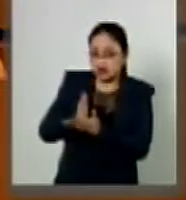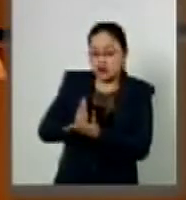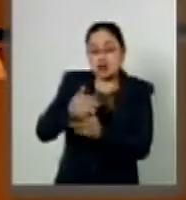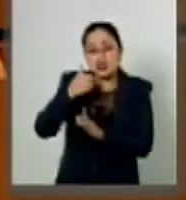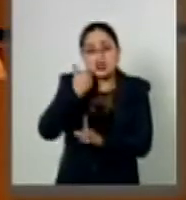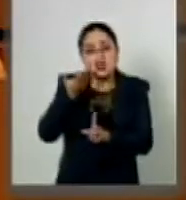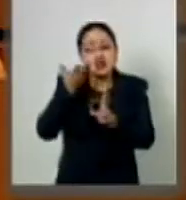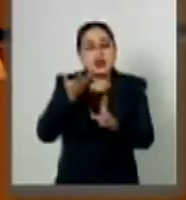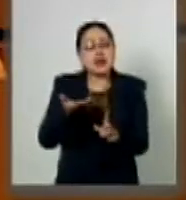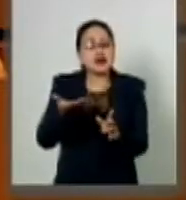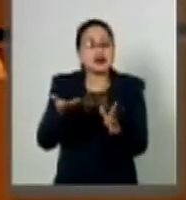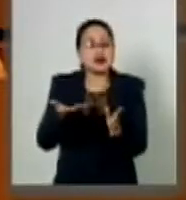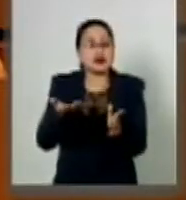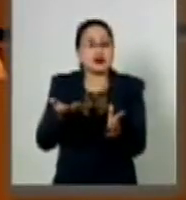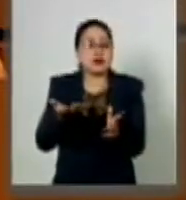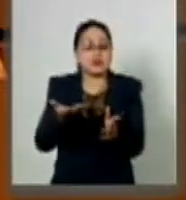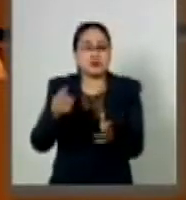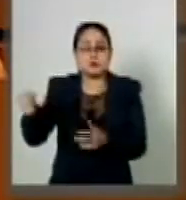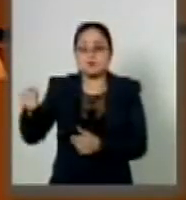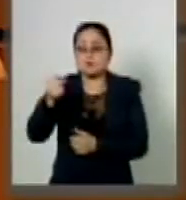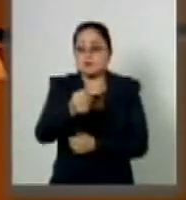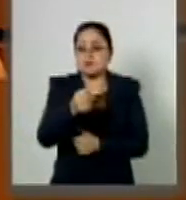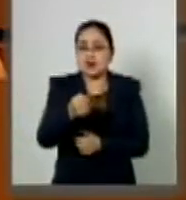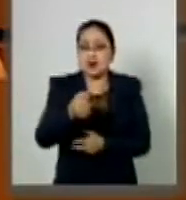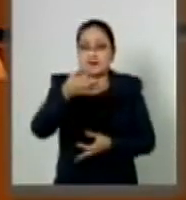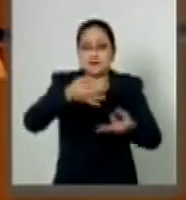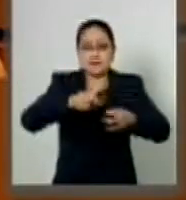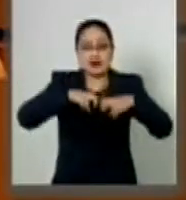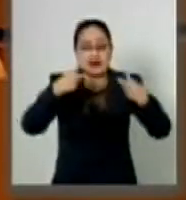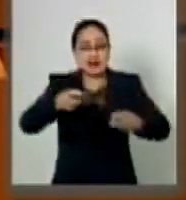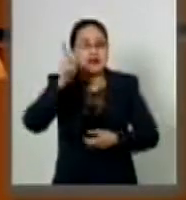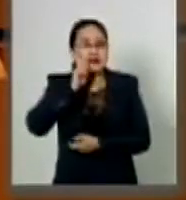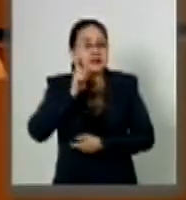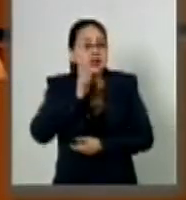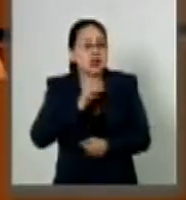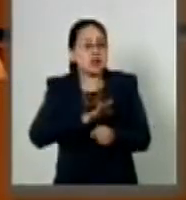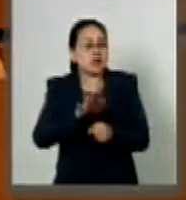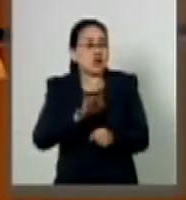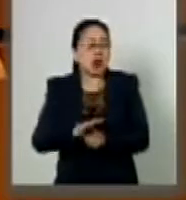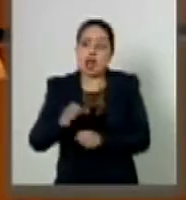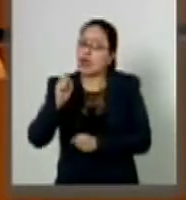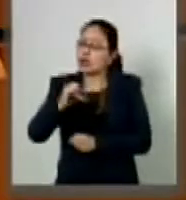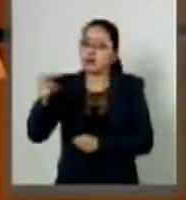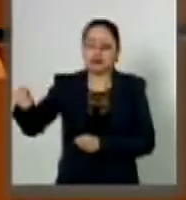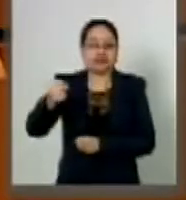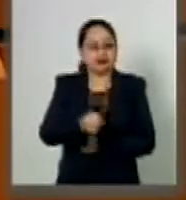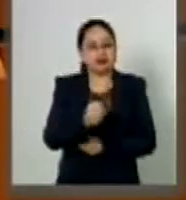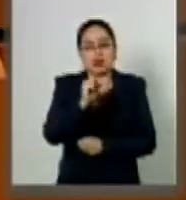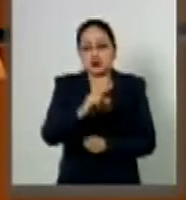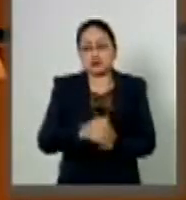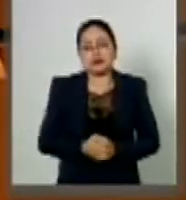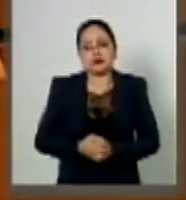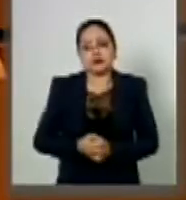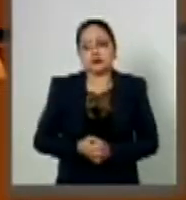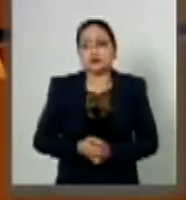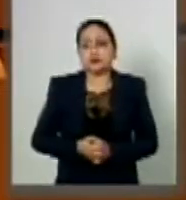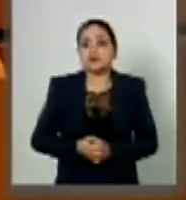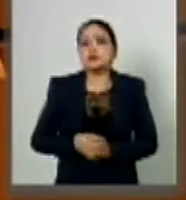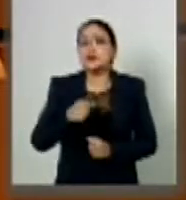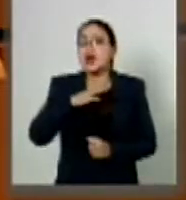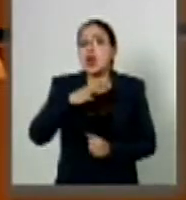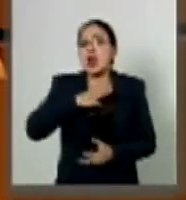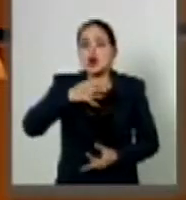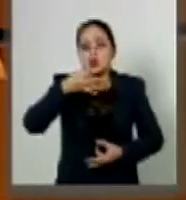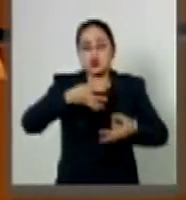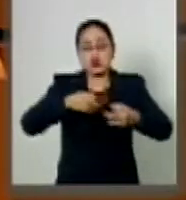intentaron imponer a una magistrada que finalmente de todos modos la impusieron. Y entonces quedó un